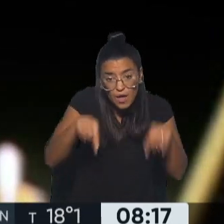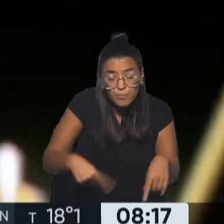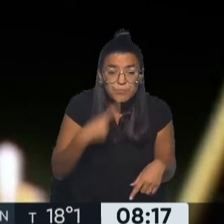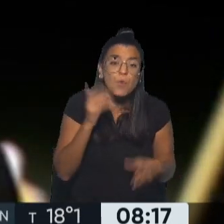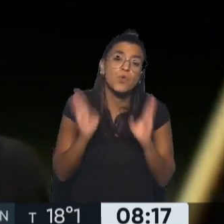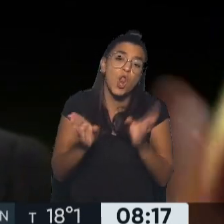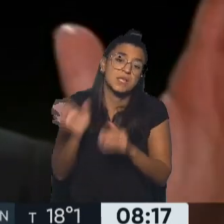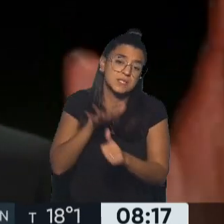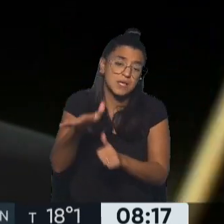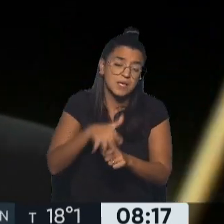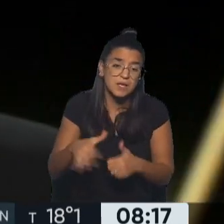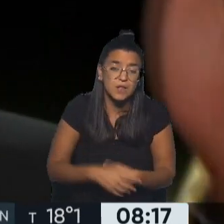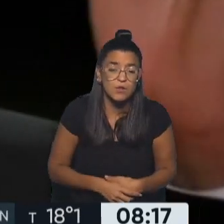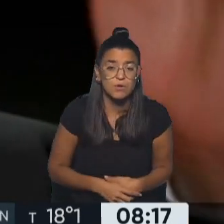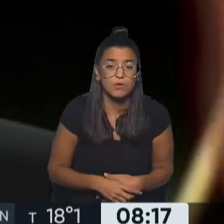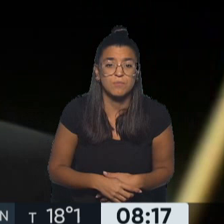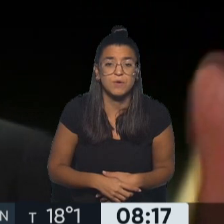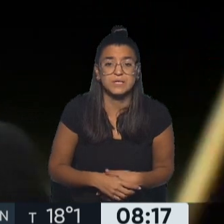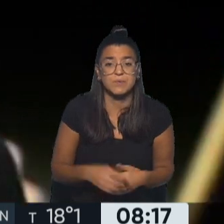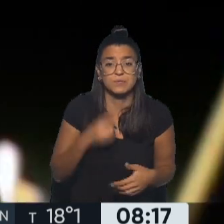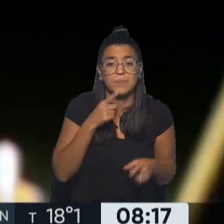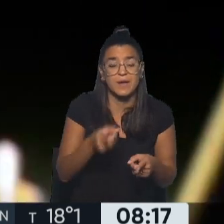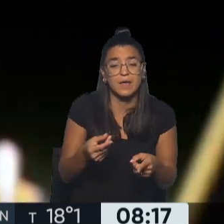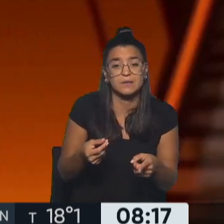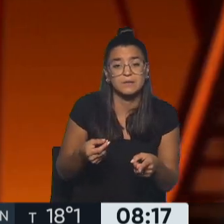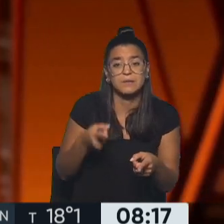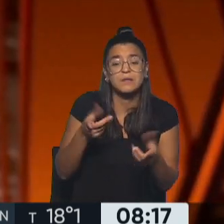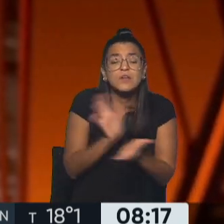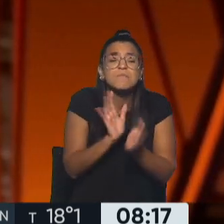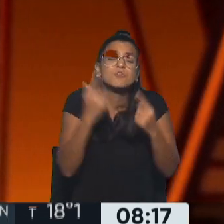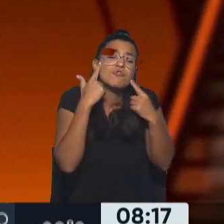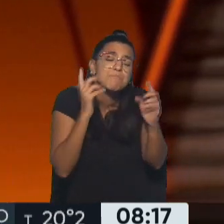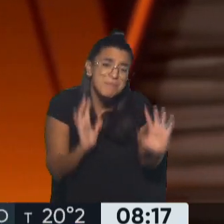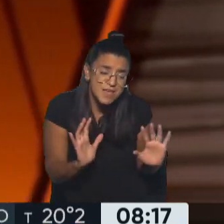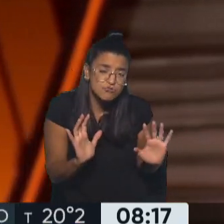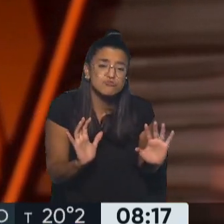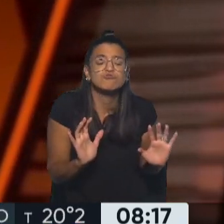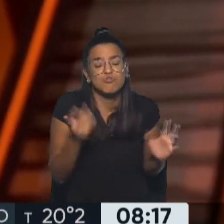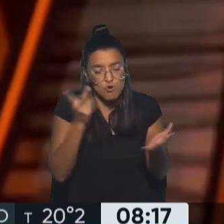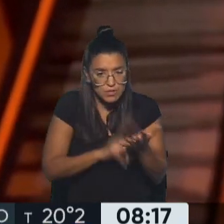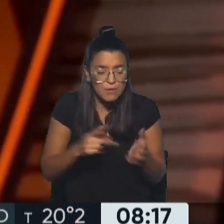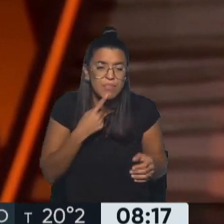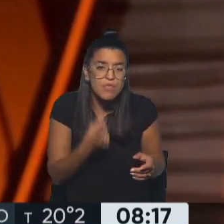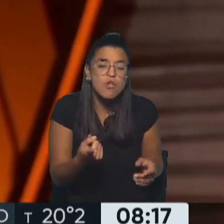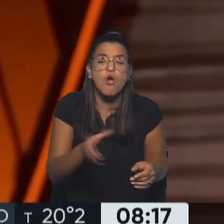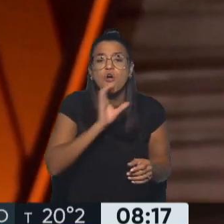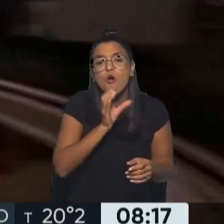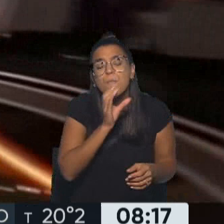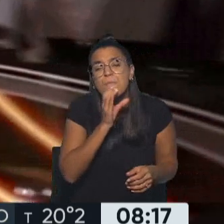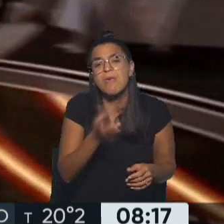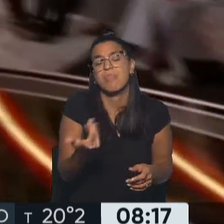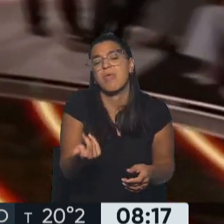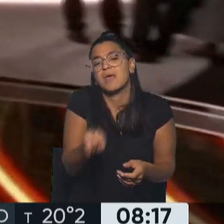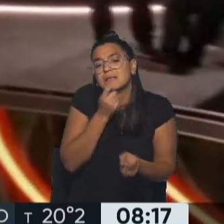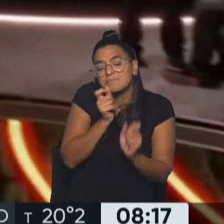diría que es violencia de género. Mira, bueno, podemos disentir y querernos igual. Yo creo que, repito, es un comediante haciendo su trabajo y